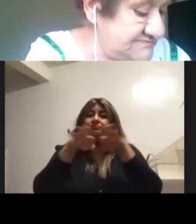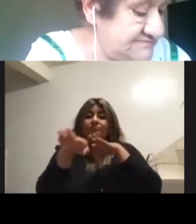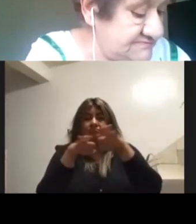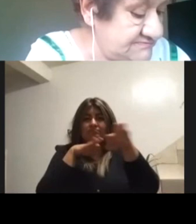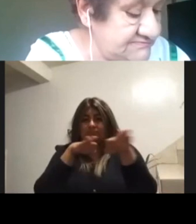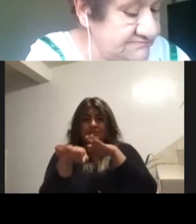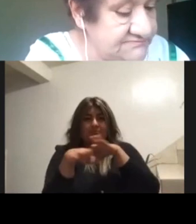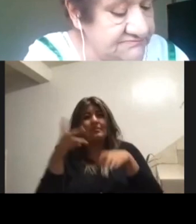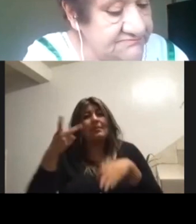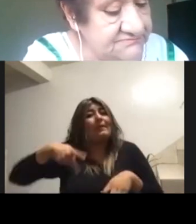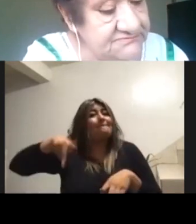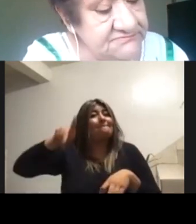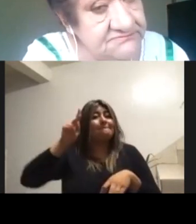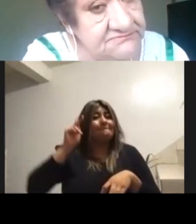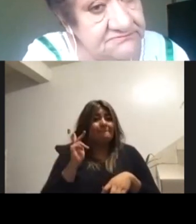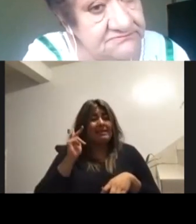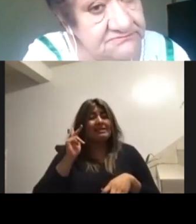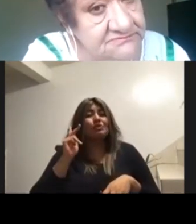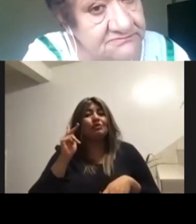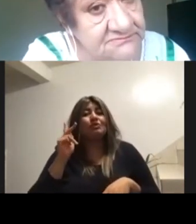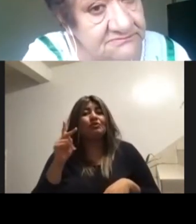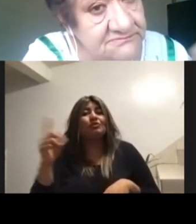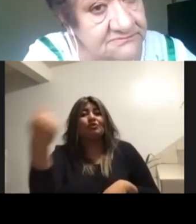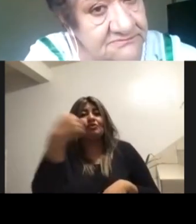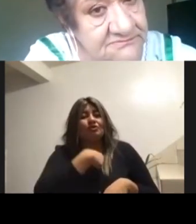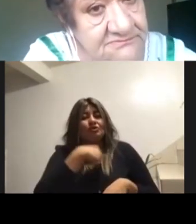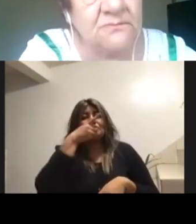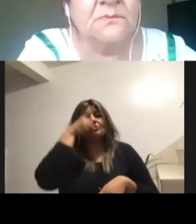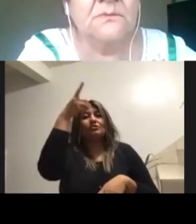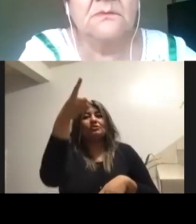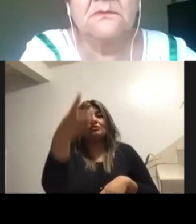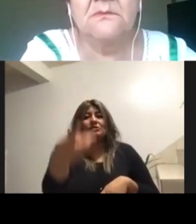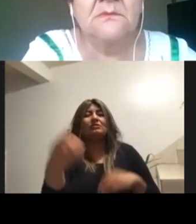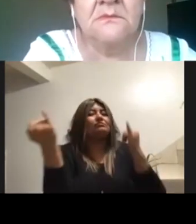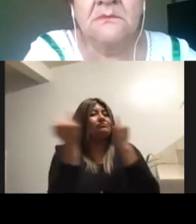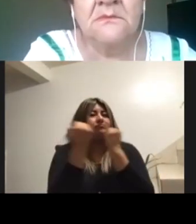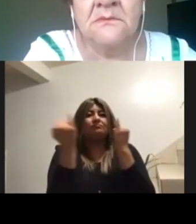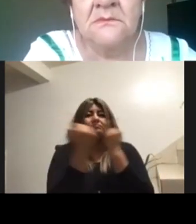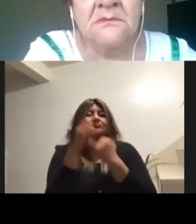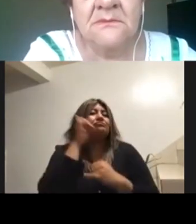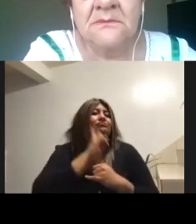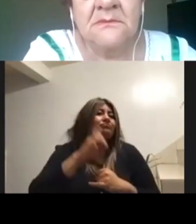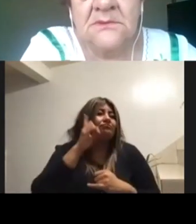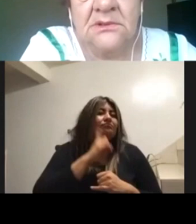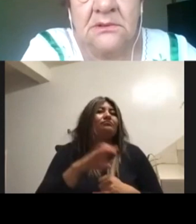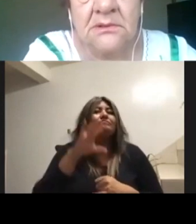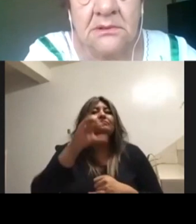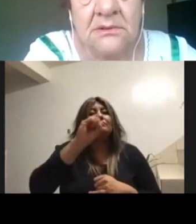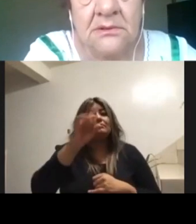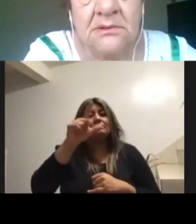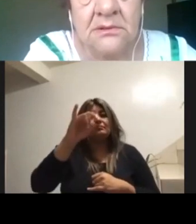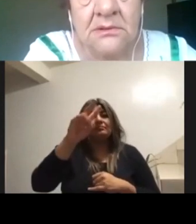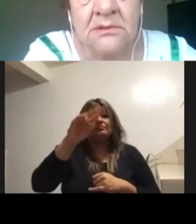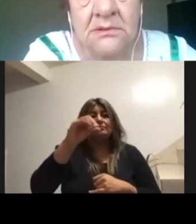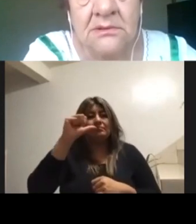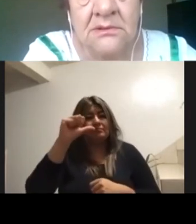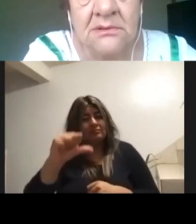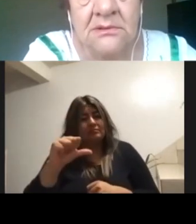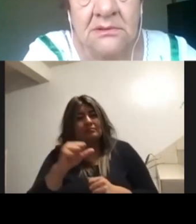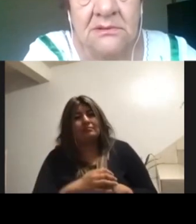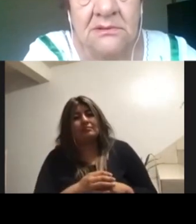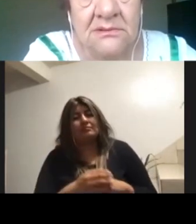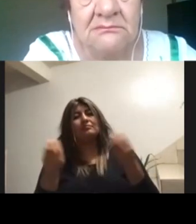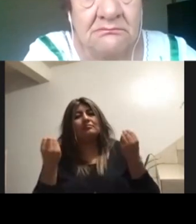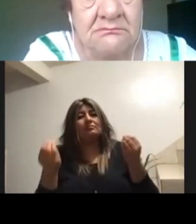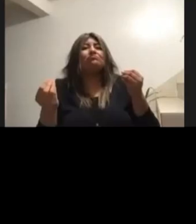lo que me mencionaba Silvia, el tema es no detenerse. Aunque tengamos toda esta cantidad de